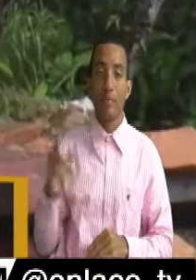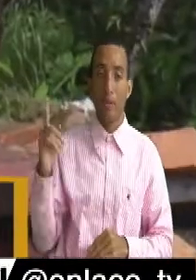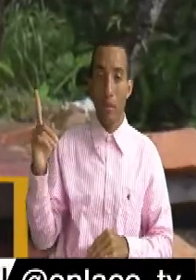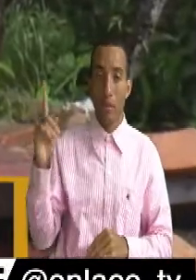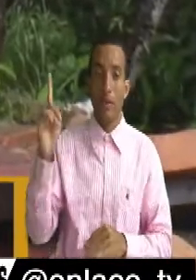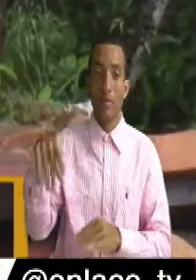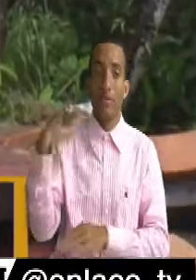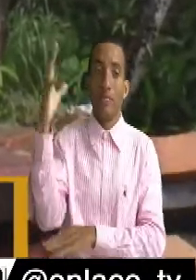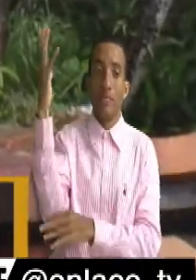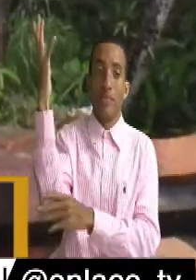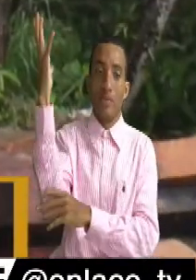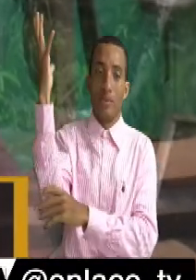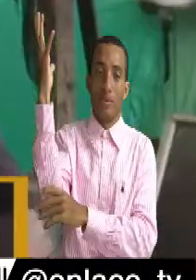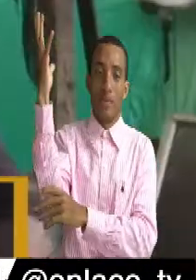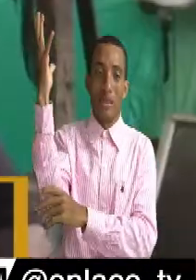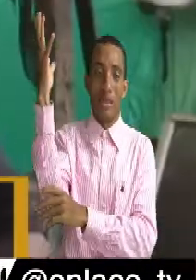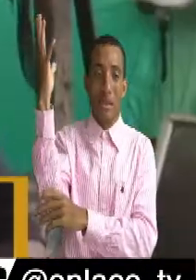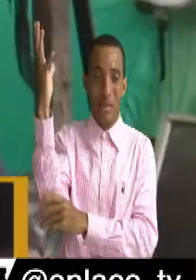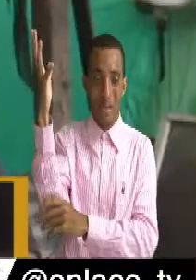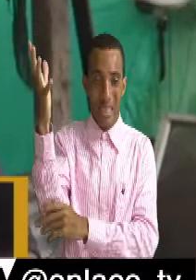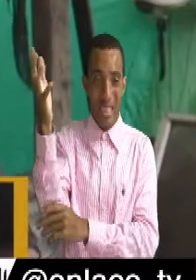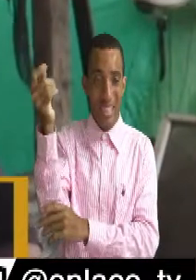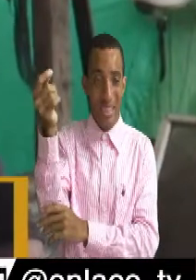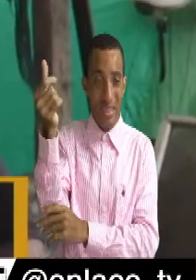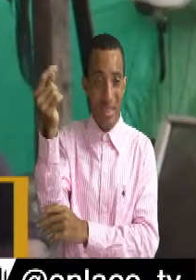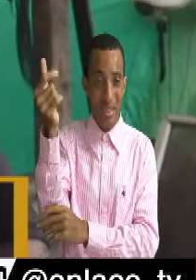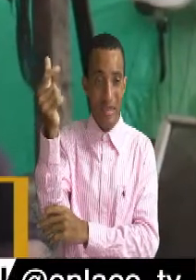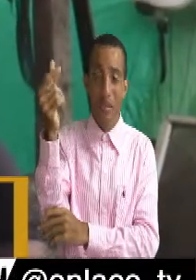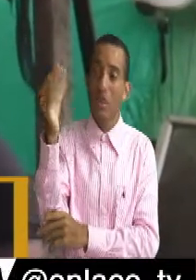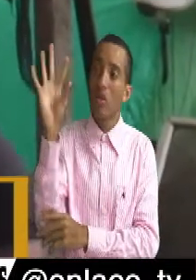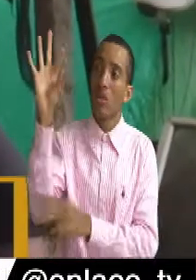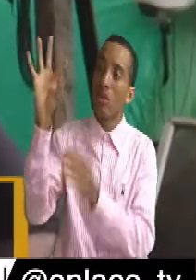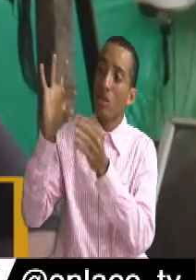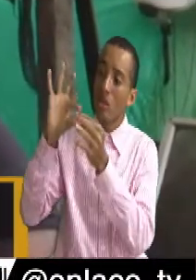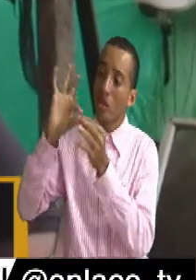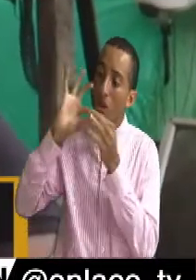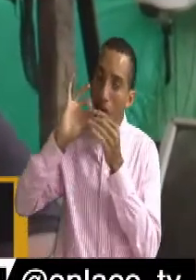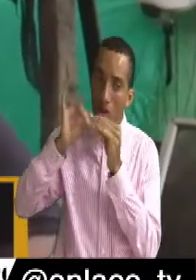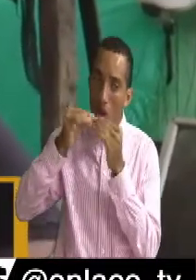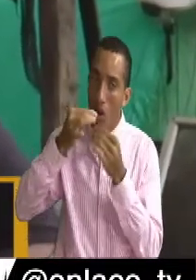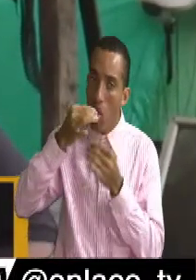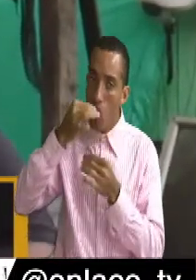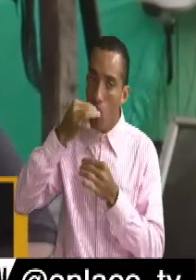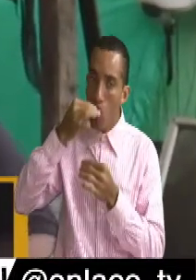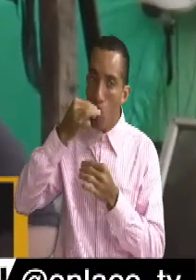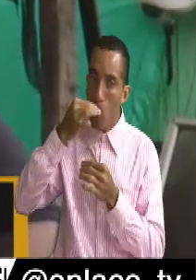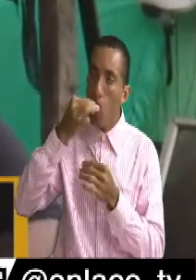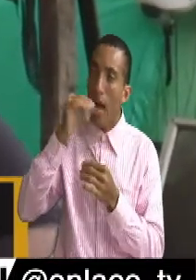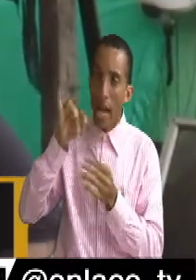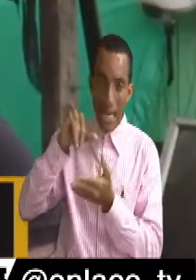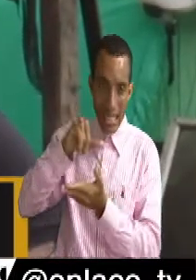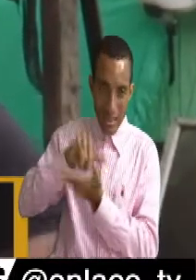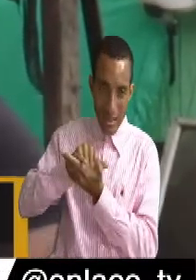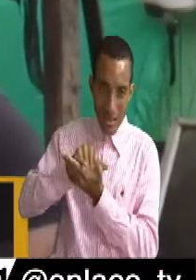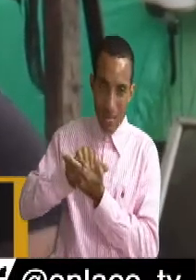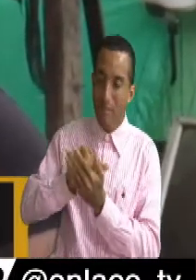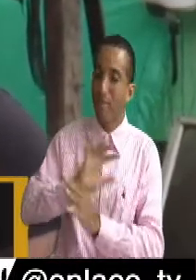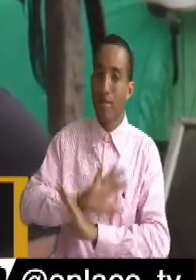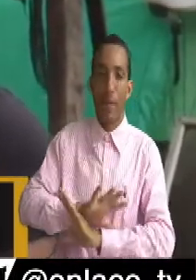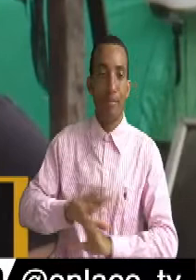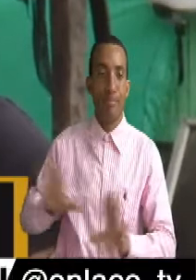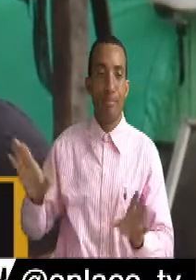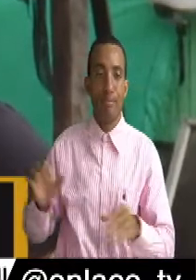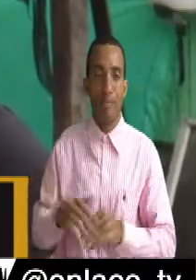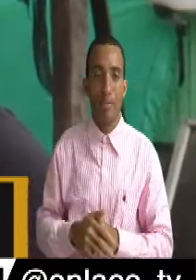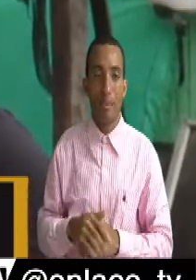caer sobre la vivienda afectada. El árbol de mamoncillo está a punto de que se cae y al caerse, ahí se muestra de que cae, o sea,